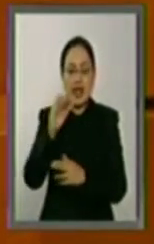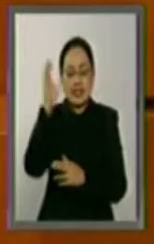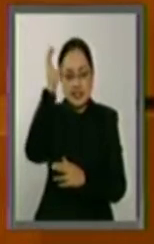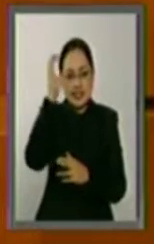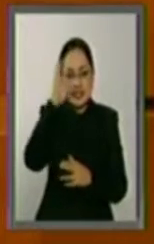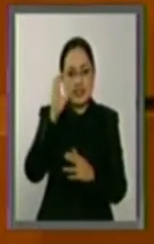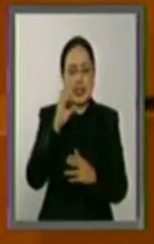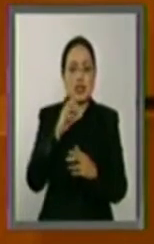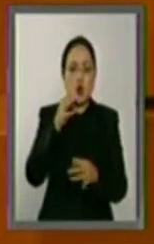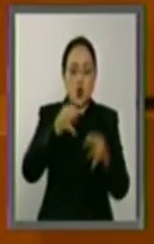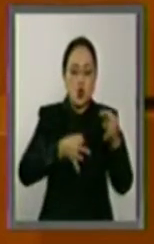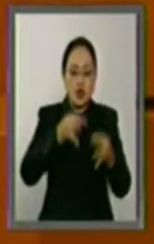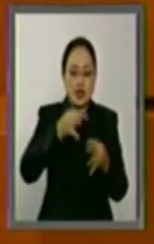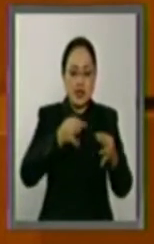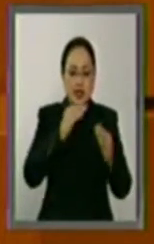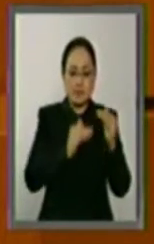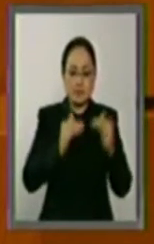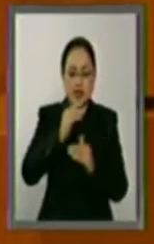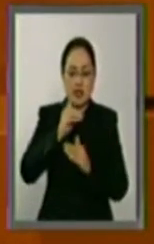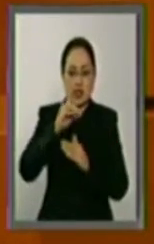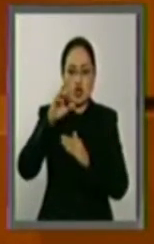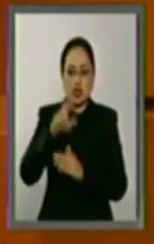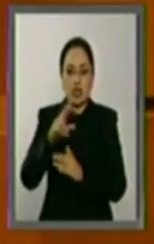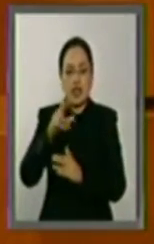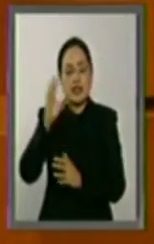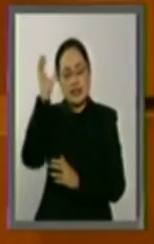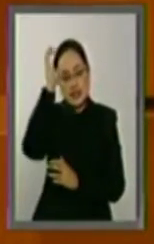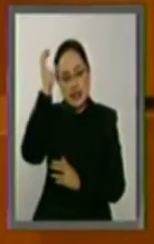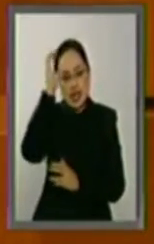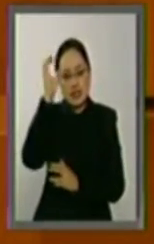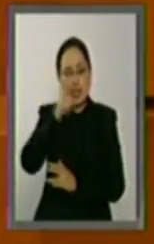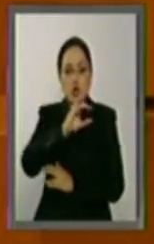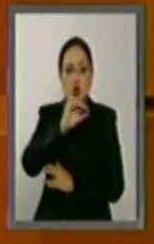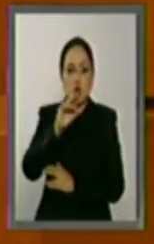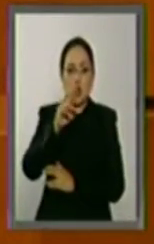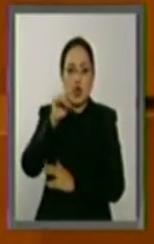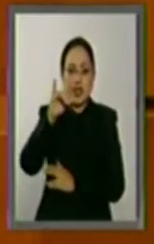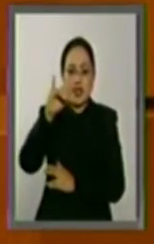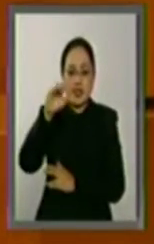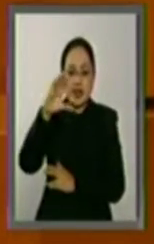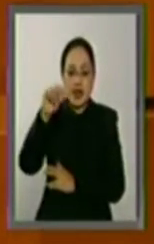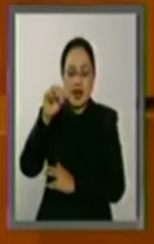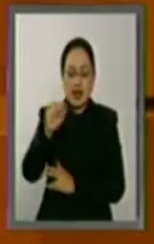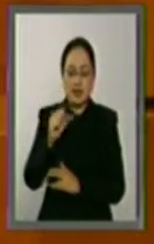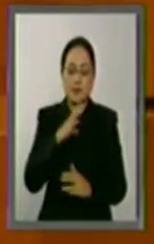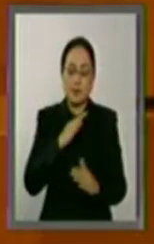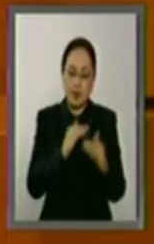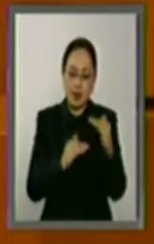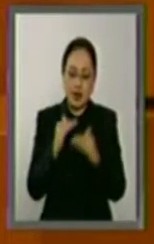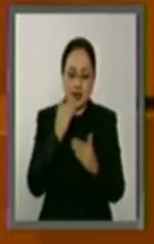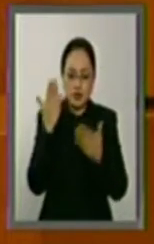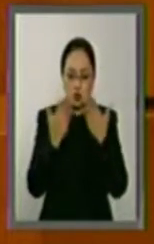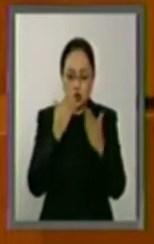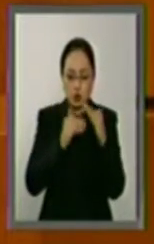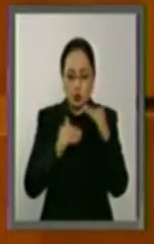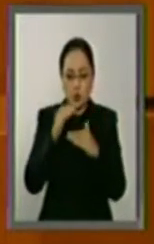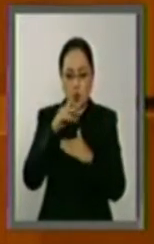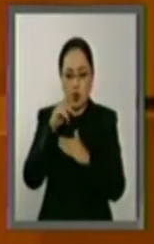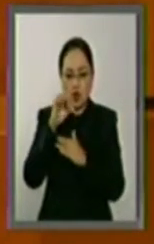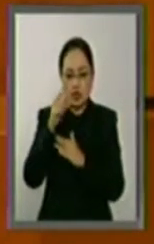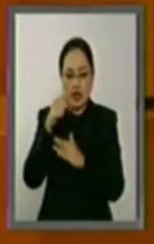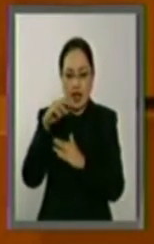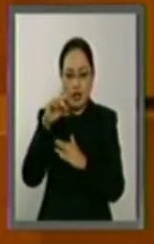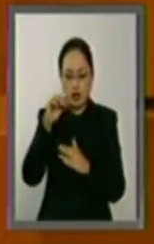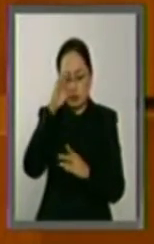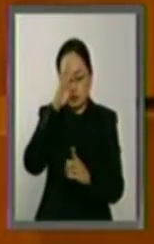nivel de doctorado igualmente en Ciencias Jurídicas, así como con estudios de posgrado enfocados a los juicios